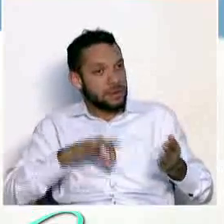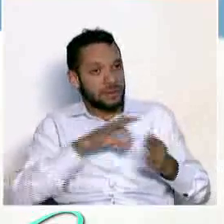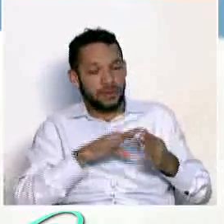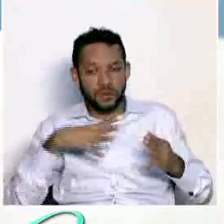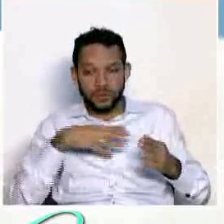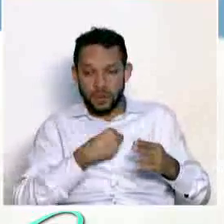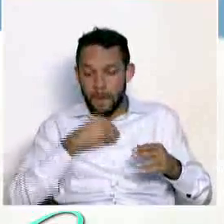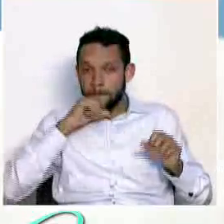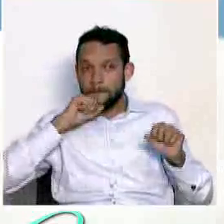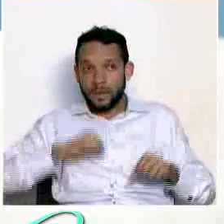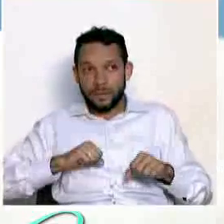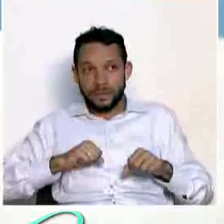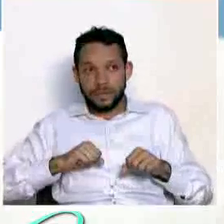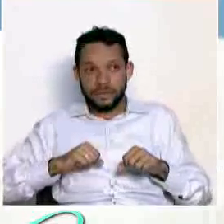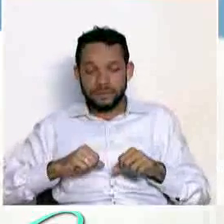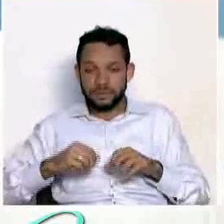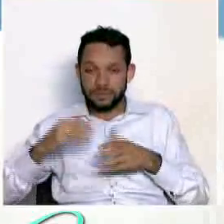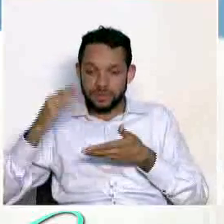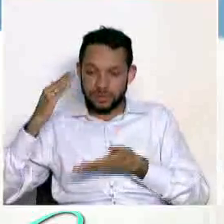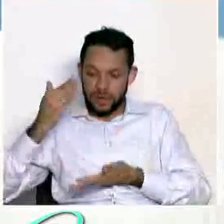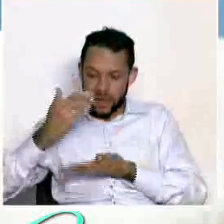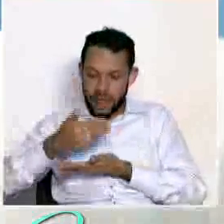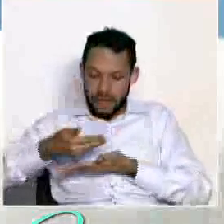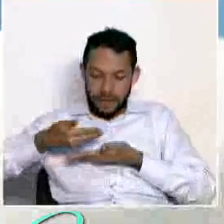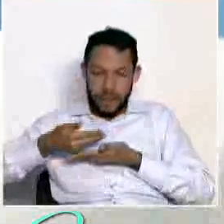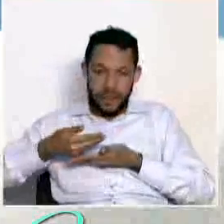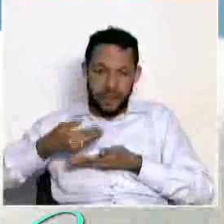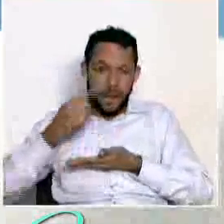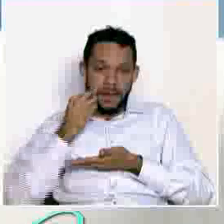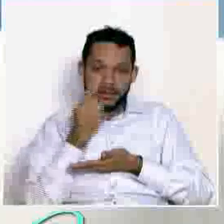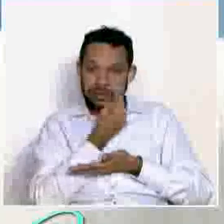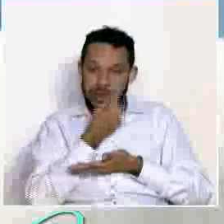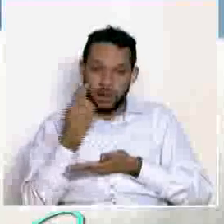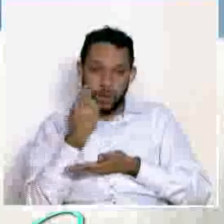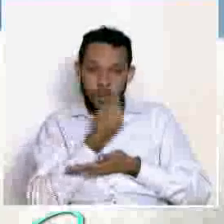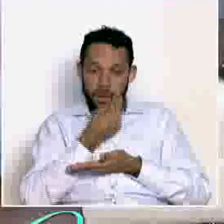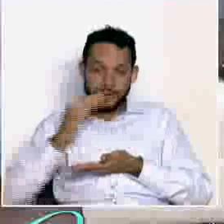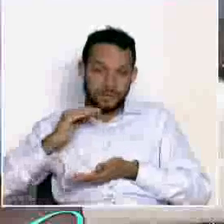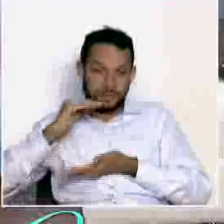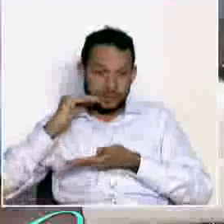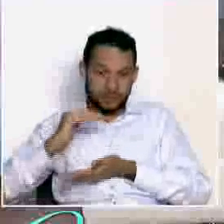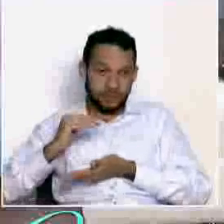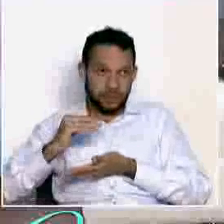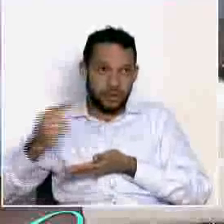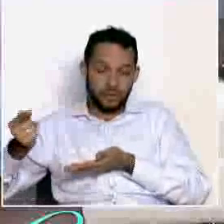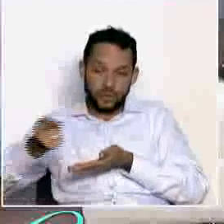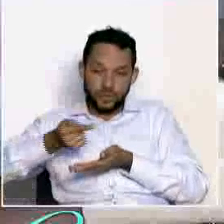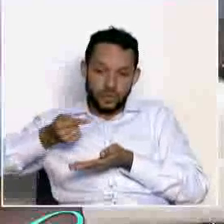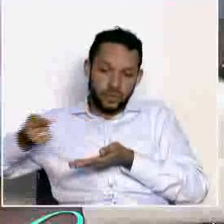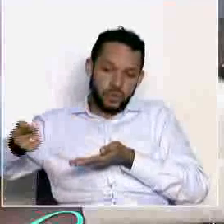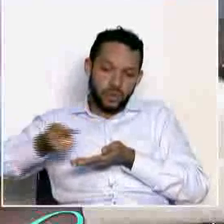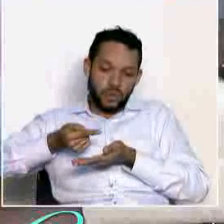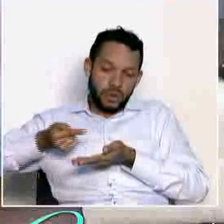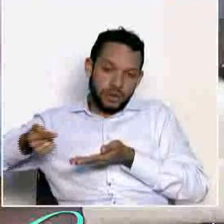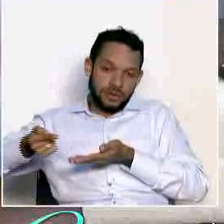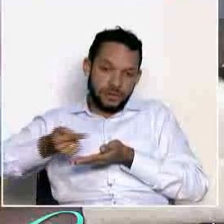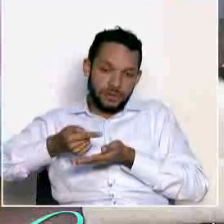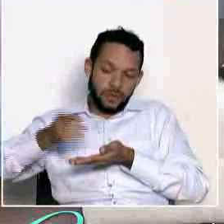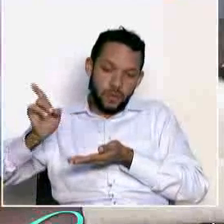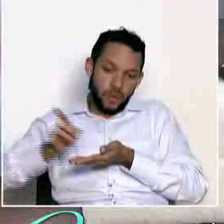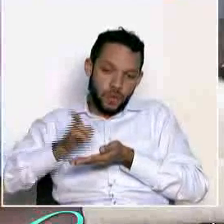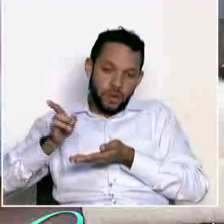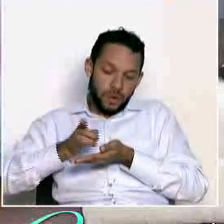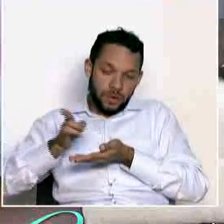hubiéramos tomado su seno en una bandejita especial, le hubiéramos puesto unos rayos, esos rayos le